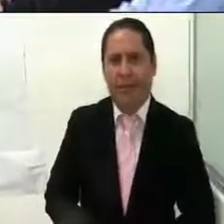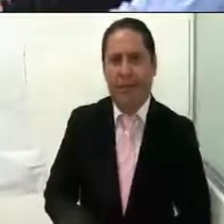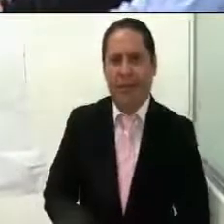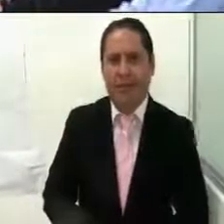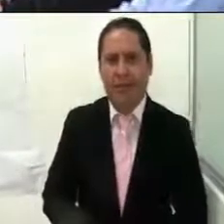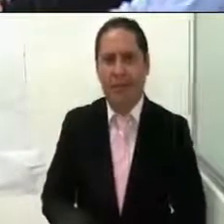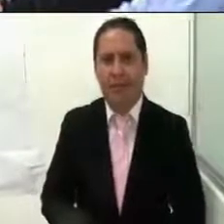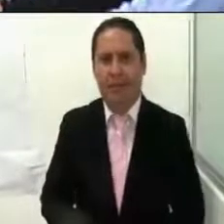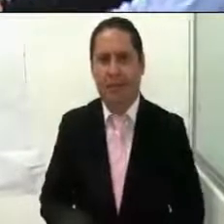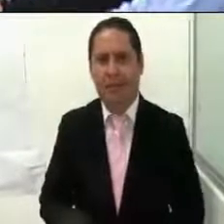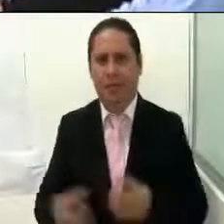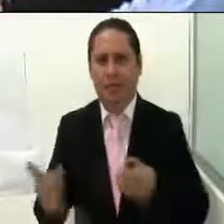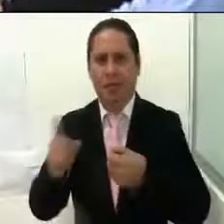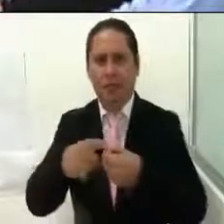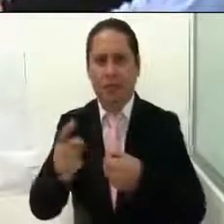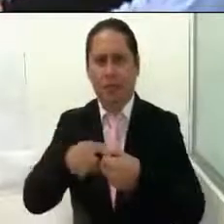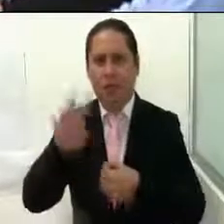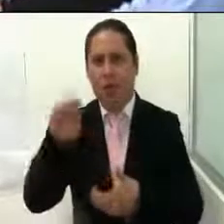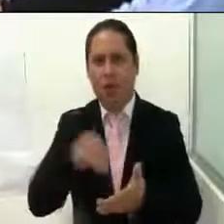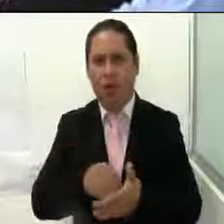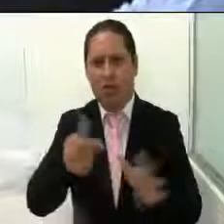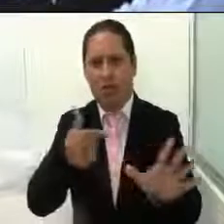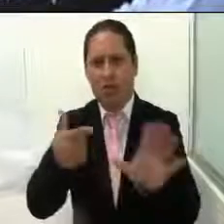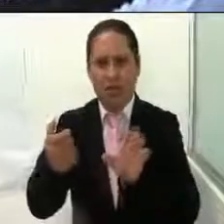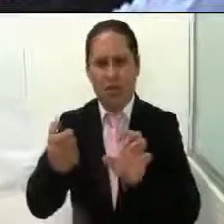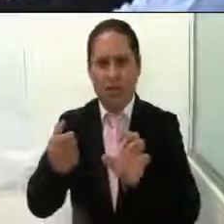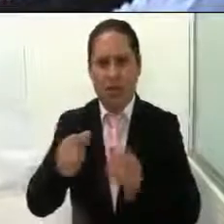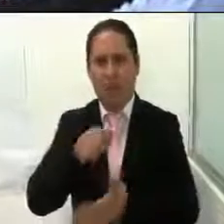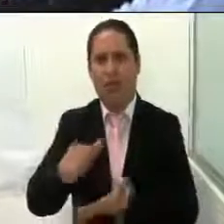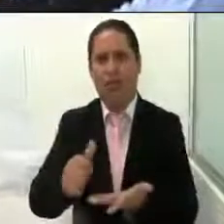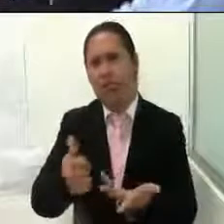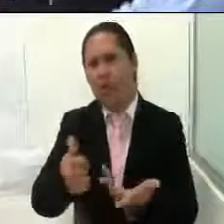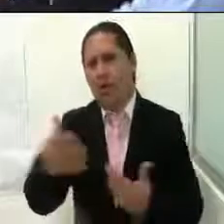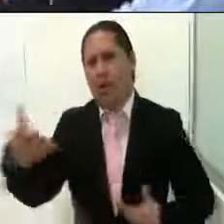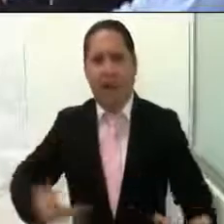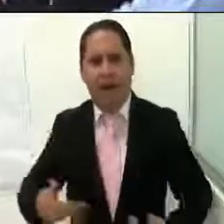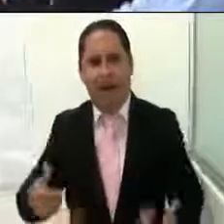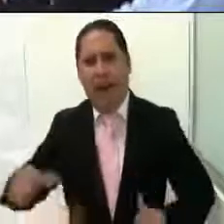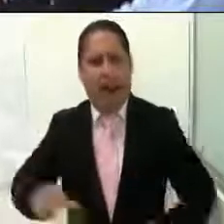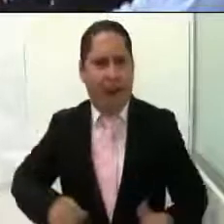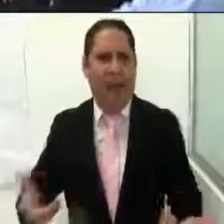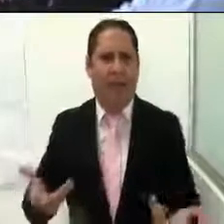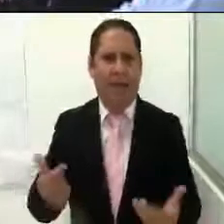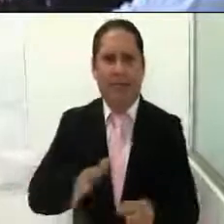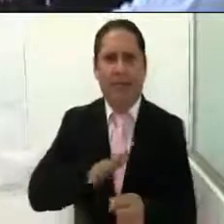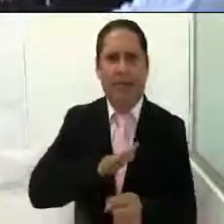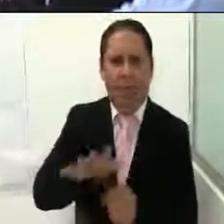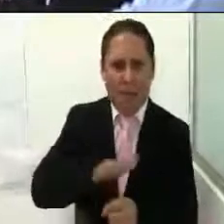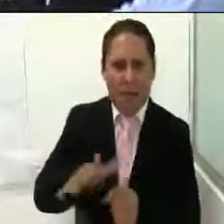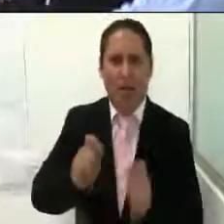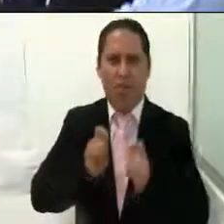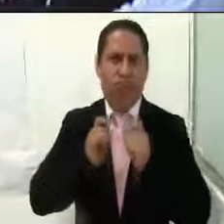inscripción de cuatro mil 783 actos mercantiles entre los cuales se mencionan de manera enunciativa